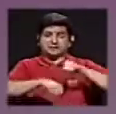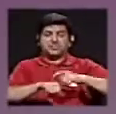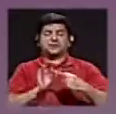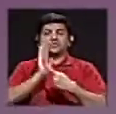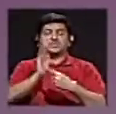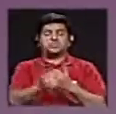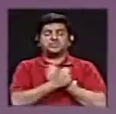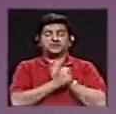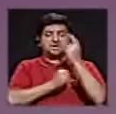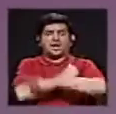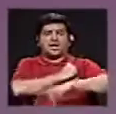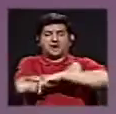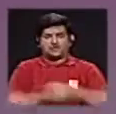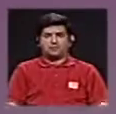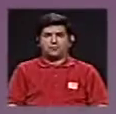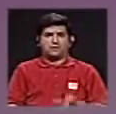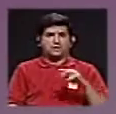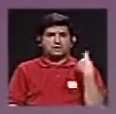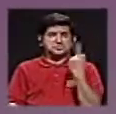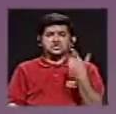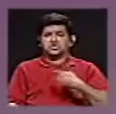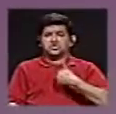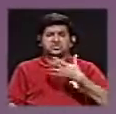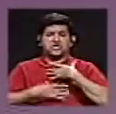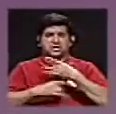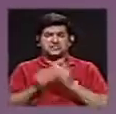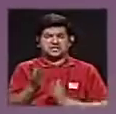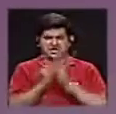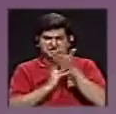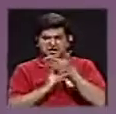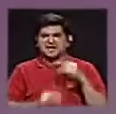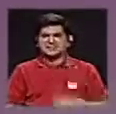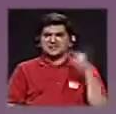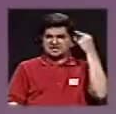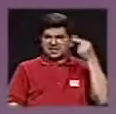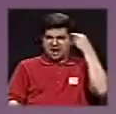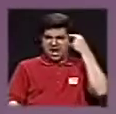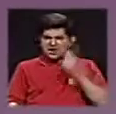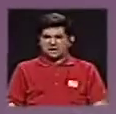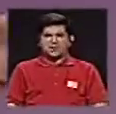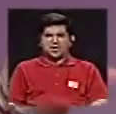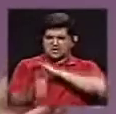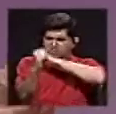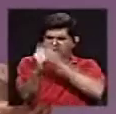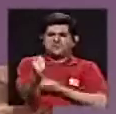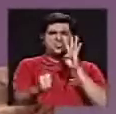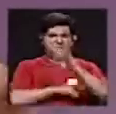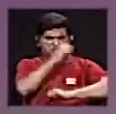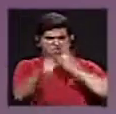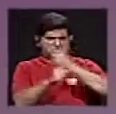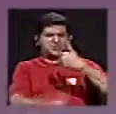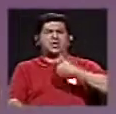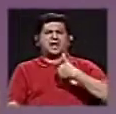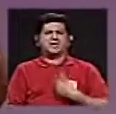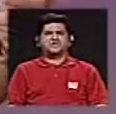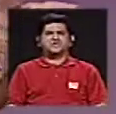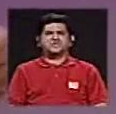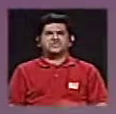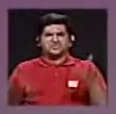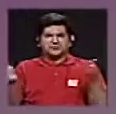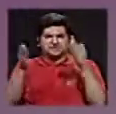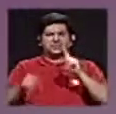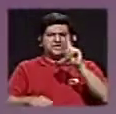amor para la patria si nada más se trata de tener intereses por acceder a un gobierno por acceder al gobierno aún al poder por cuatro años impulsar y agenda